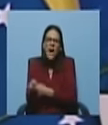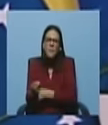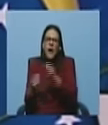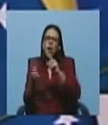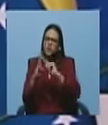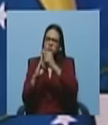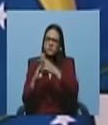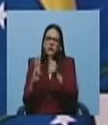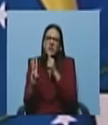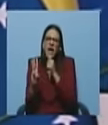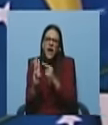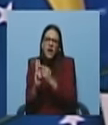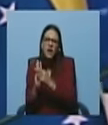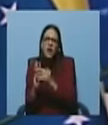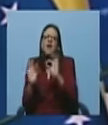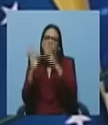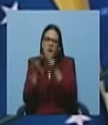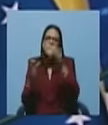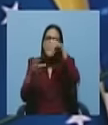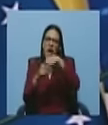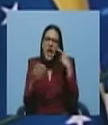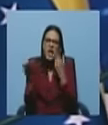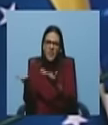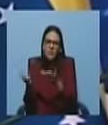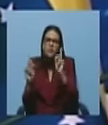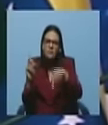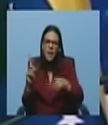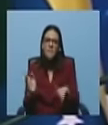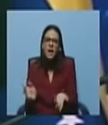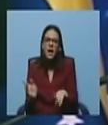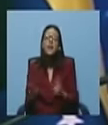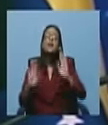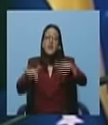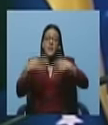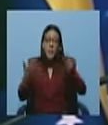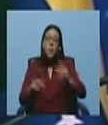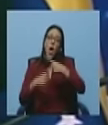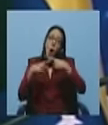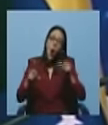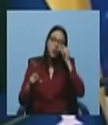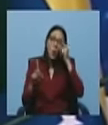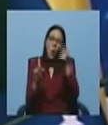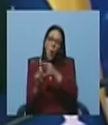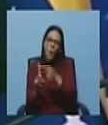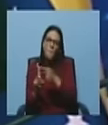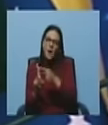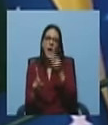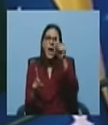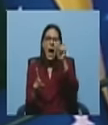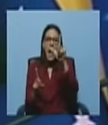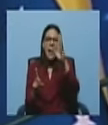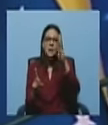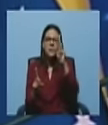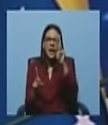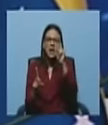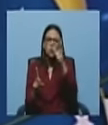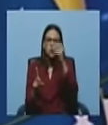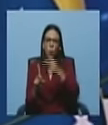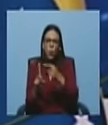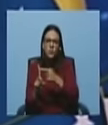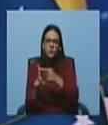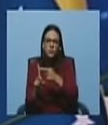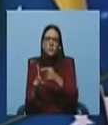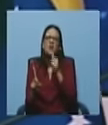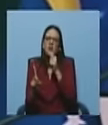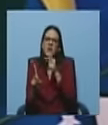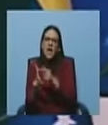Guanipa, de esa misma familia. Luego está un señor denominado Alberto Pucci. Alberto Pucci era